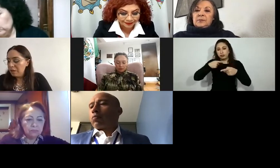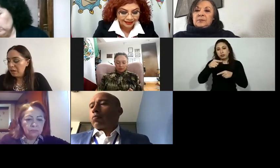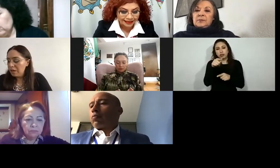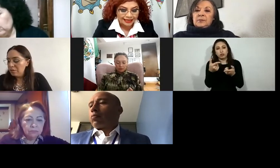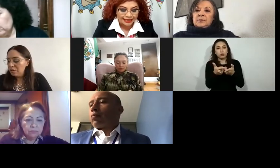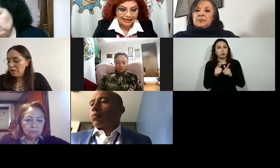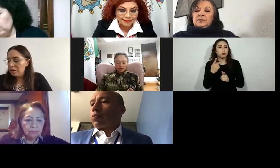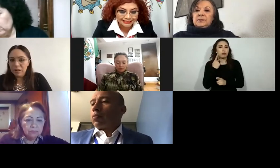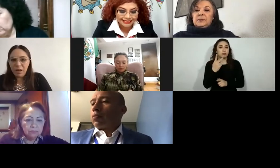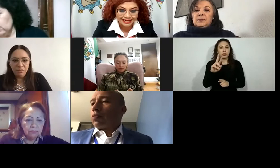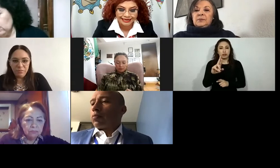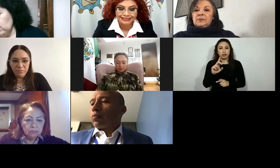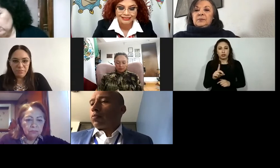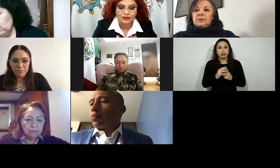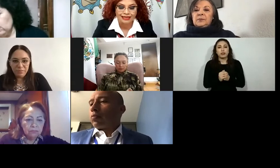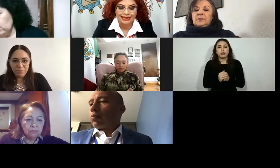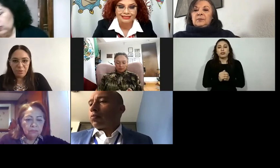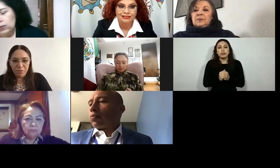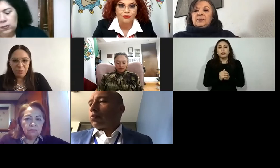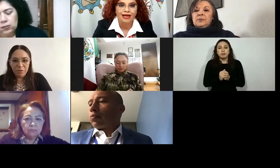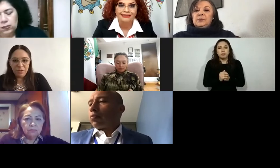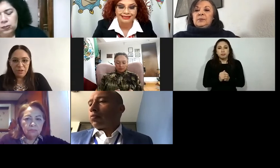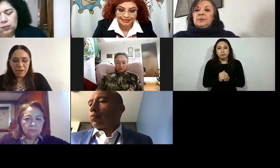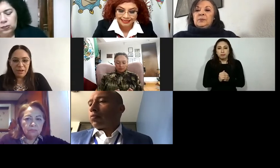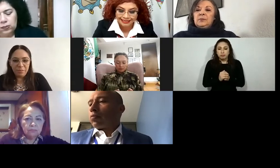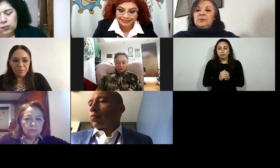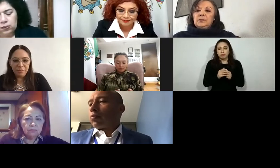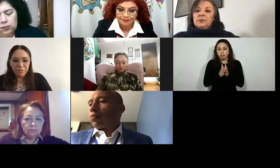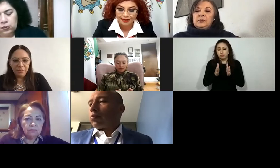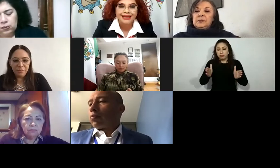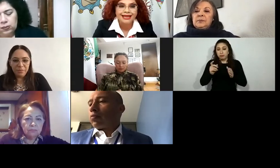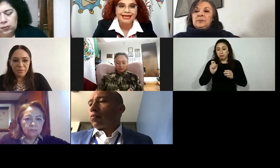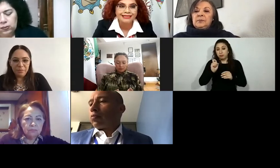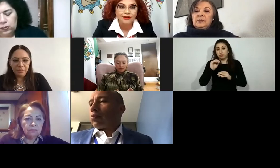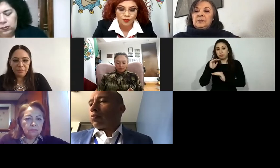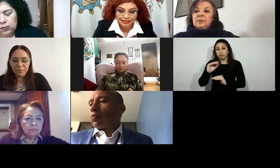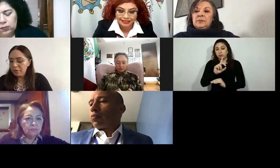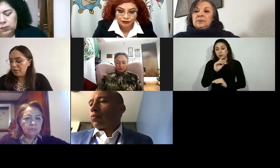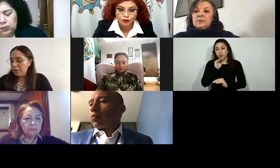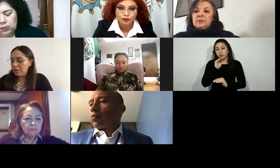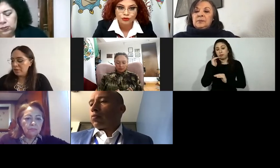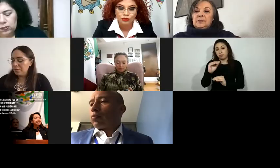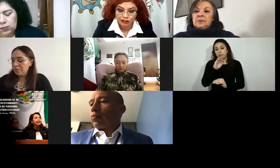PRD. El avance en el ejercicio del gasto hasta el 30 de septiembre es del